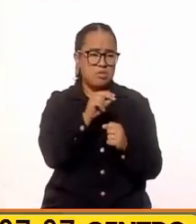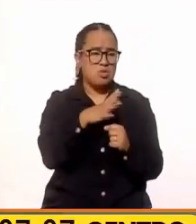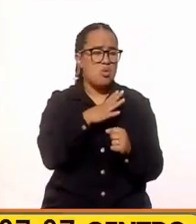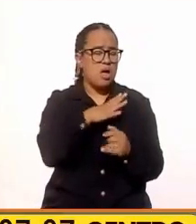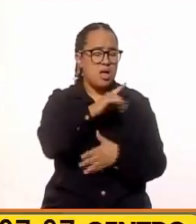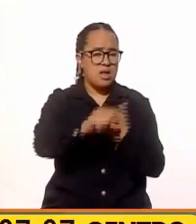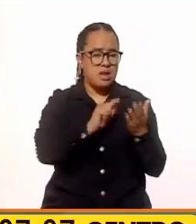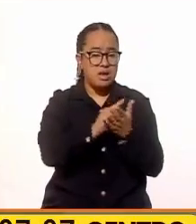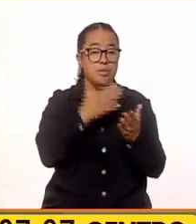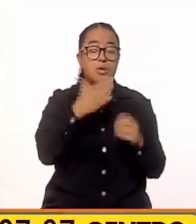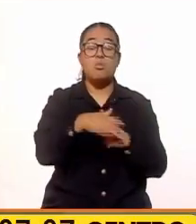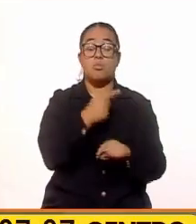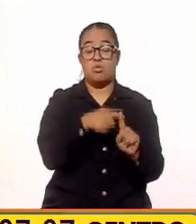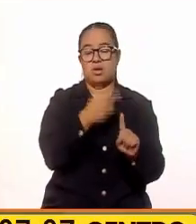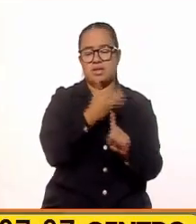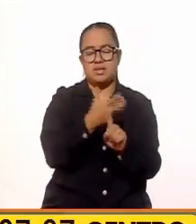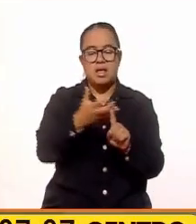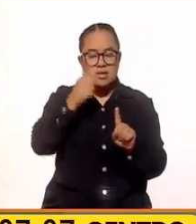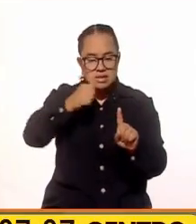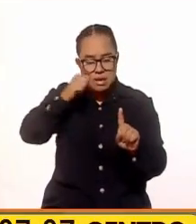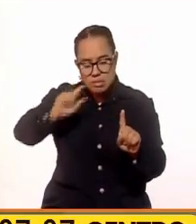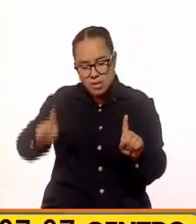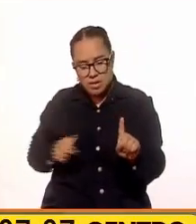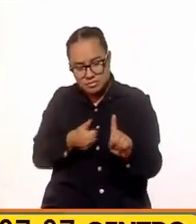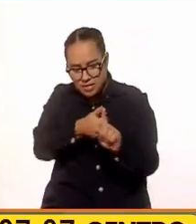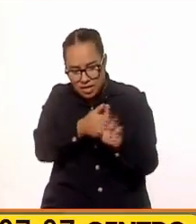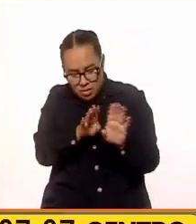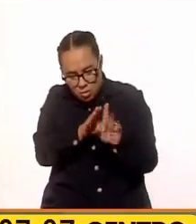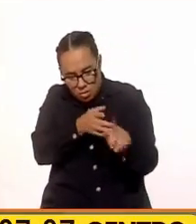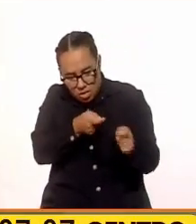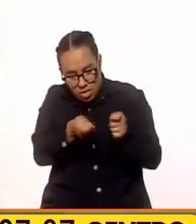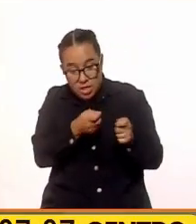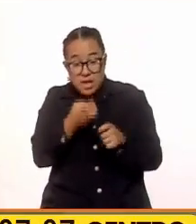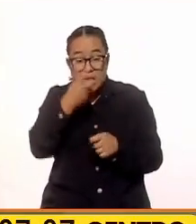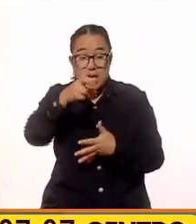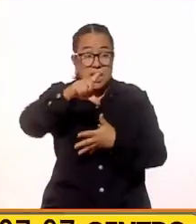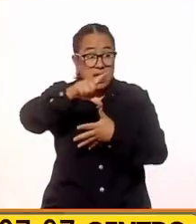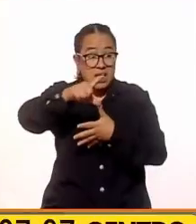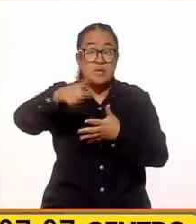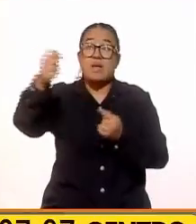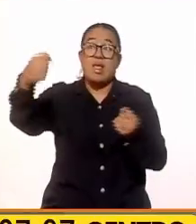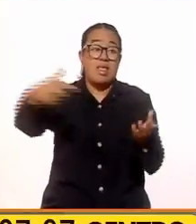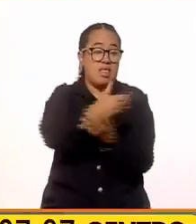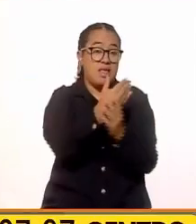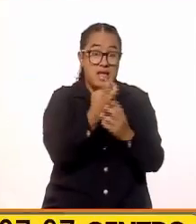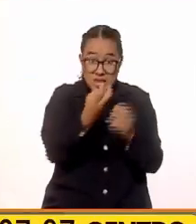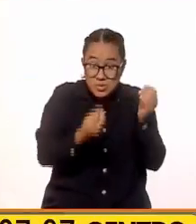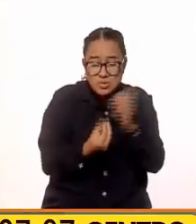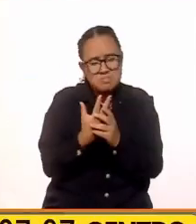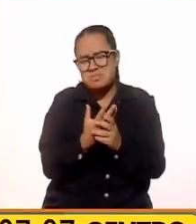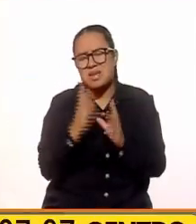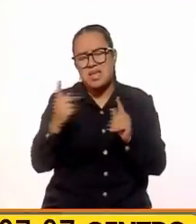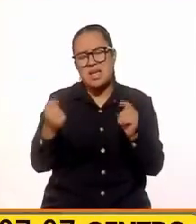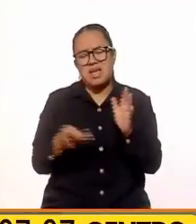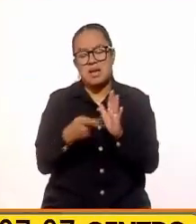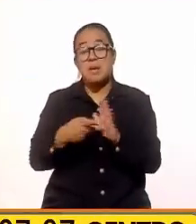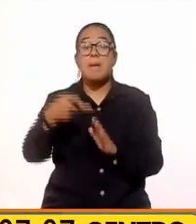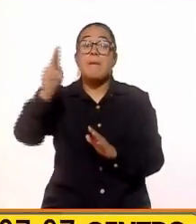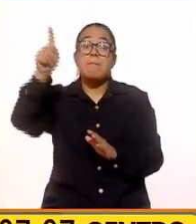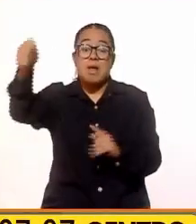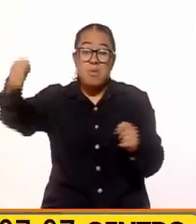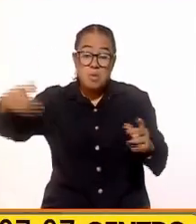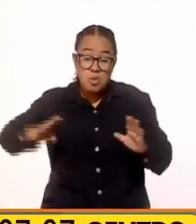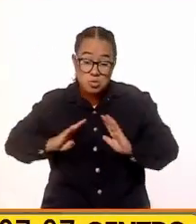de Estados Unidos siempre ha estado detrás y su intervencionismo en América Latina no es nuevo. Lo cierto es que esta declaración, la invasión, la